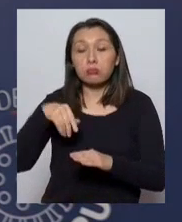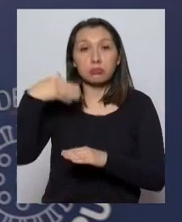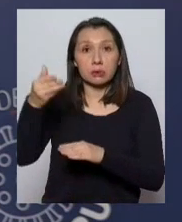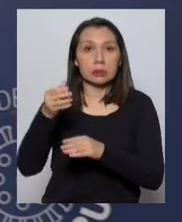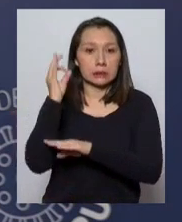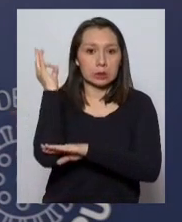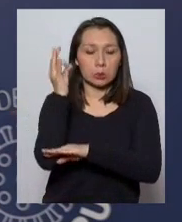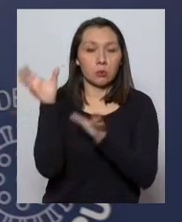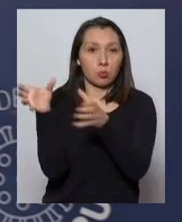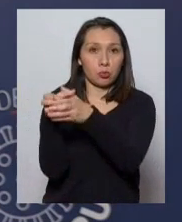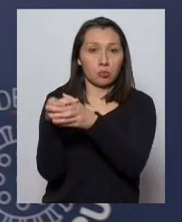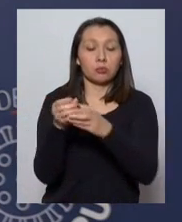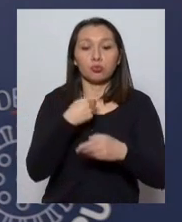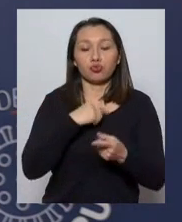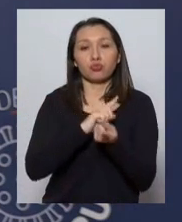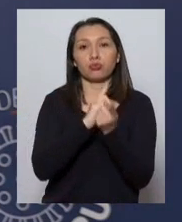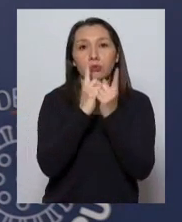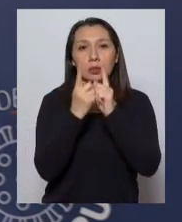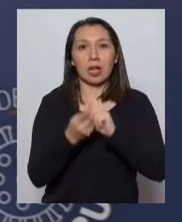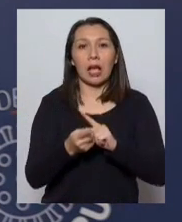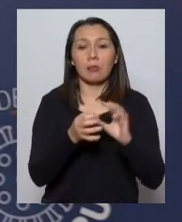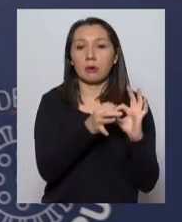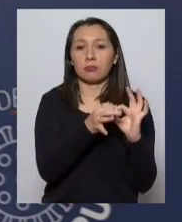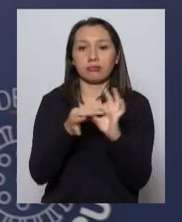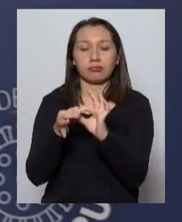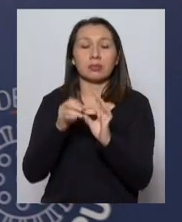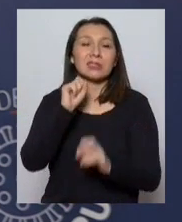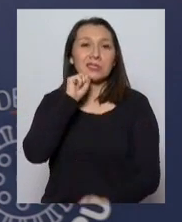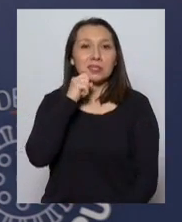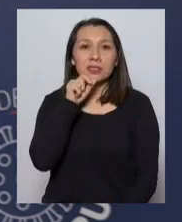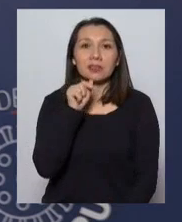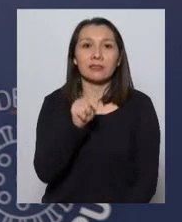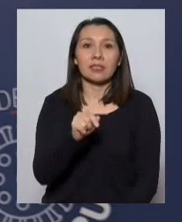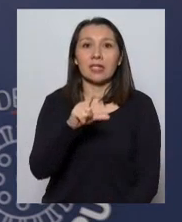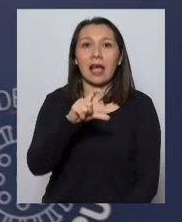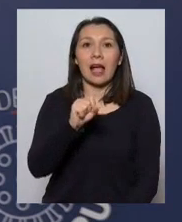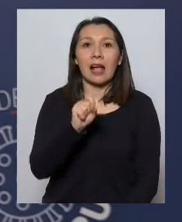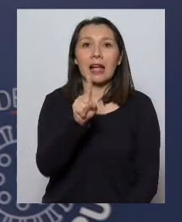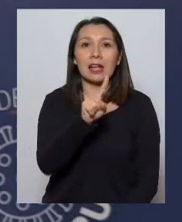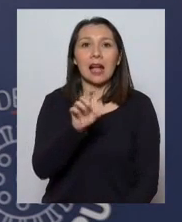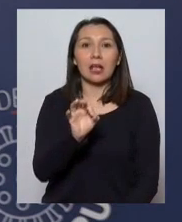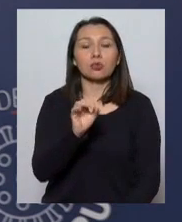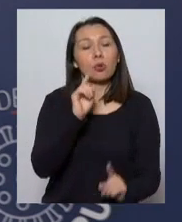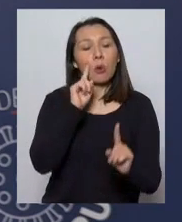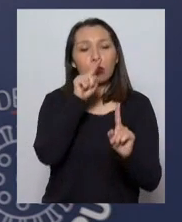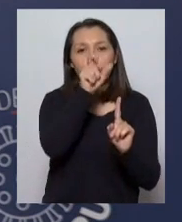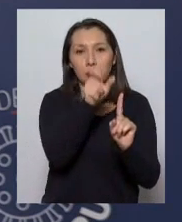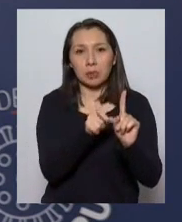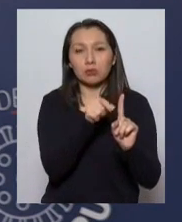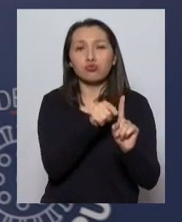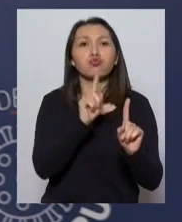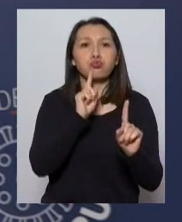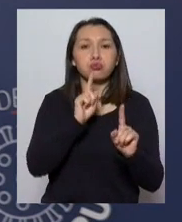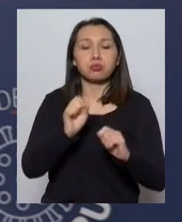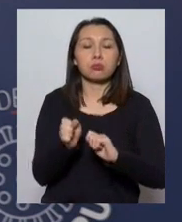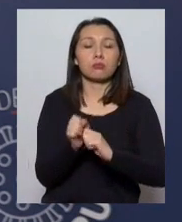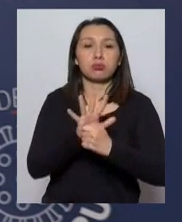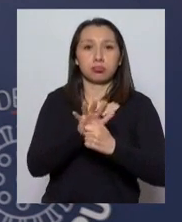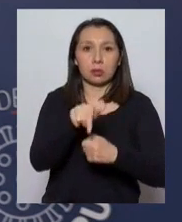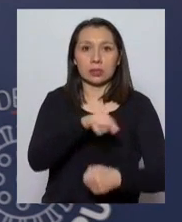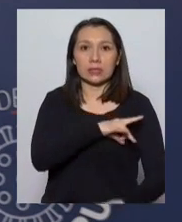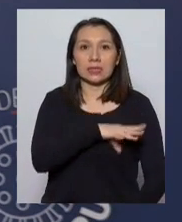Nosotros hemos cambiado la definición de caso de covid en chile